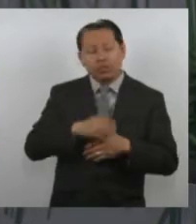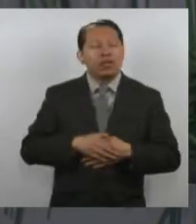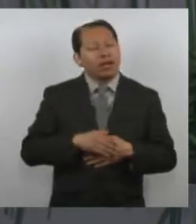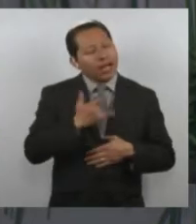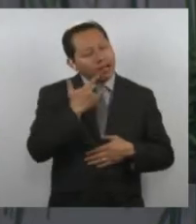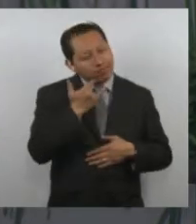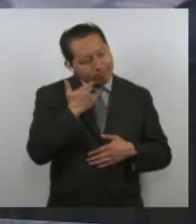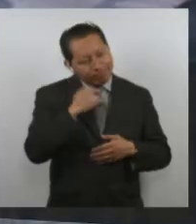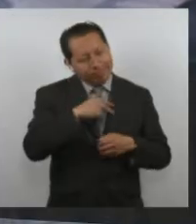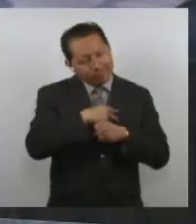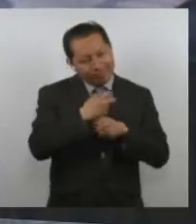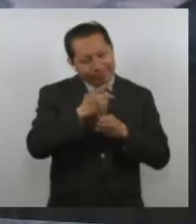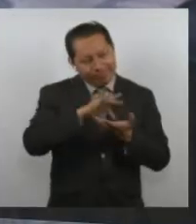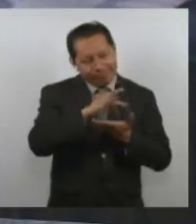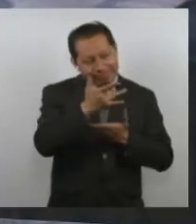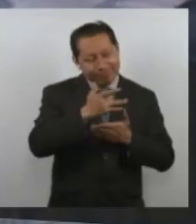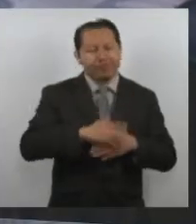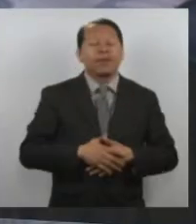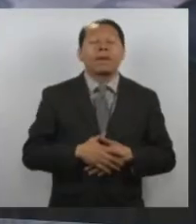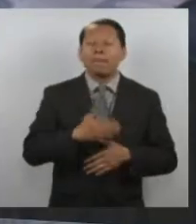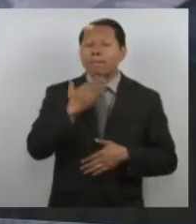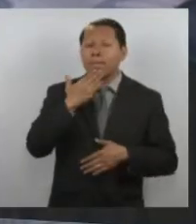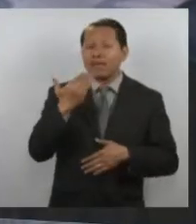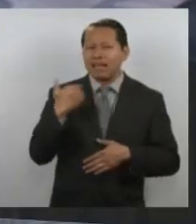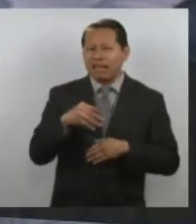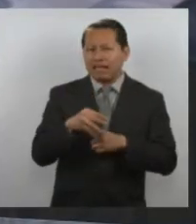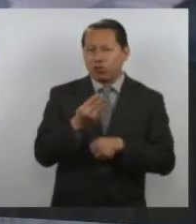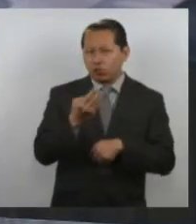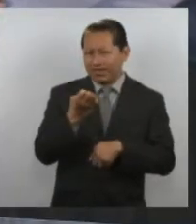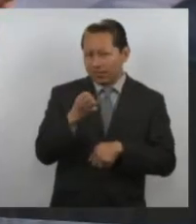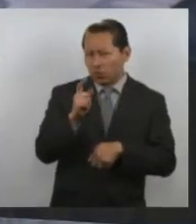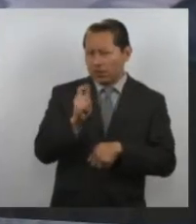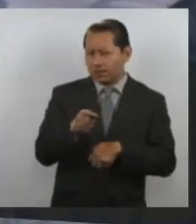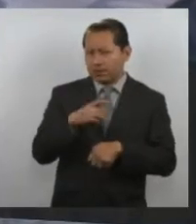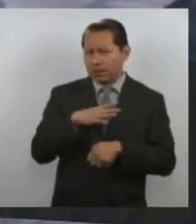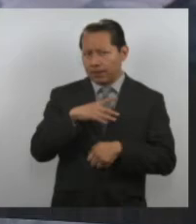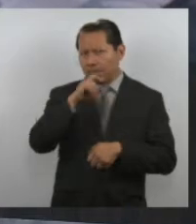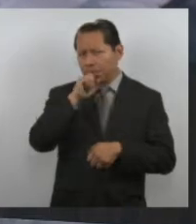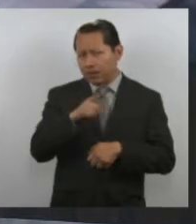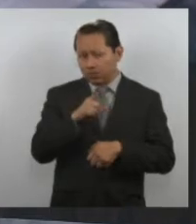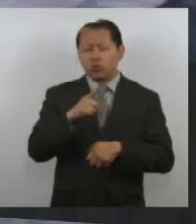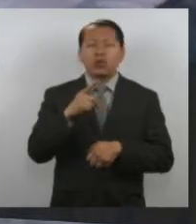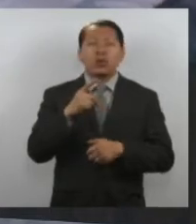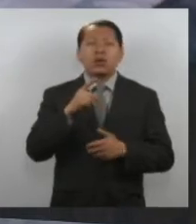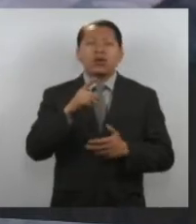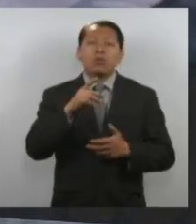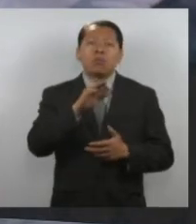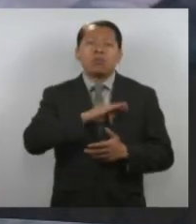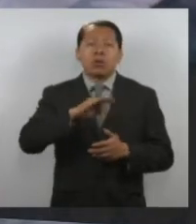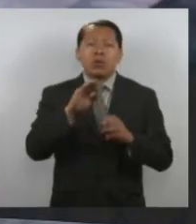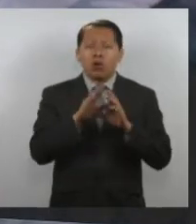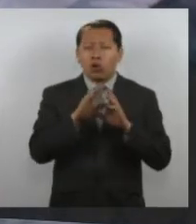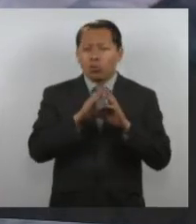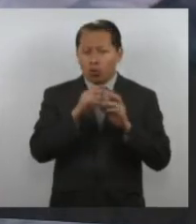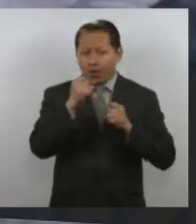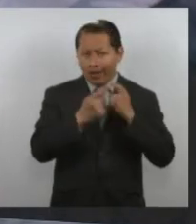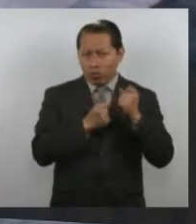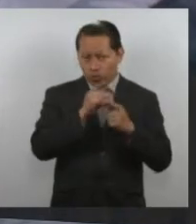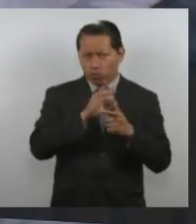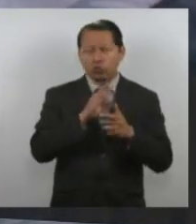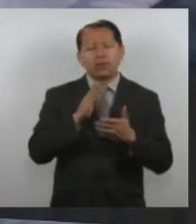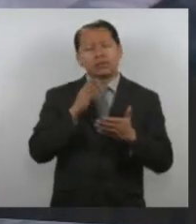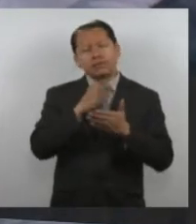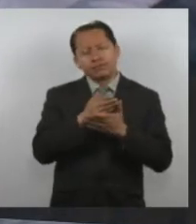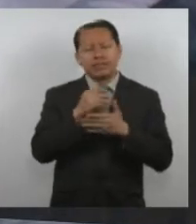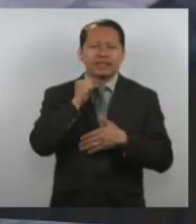A ver, platícanos, el pasado 15 de enero acudieron algunos funcionarios del Ejecutivo Federal al Senado de la República a platicar